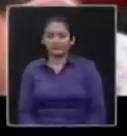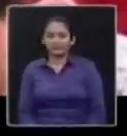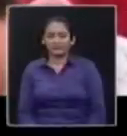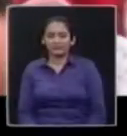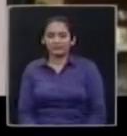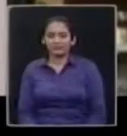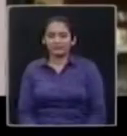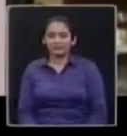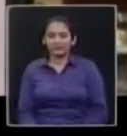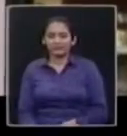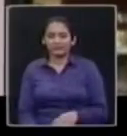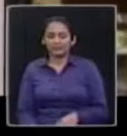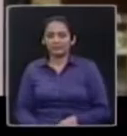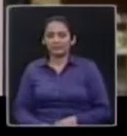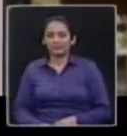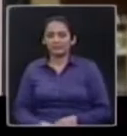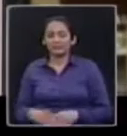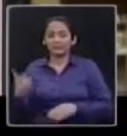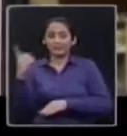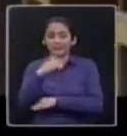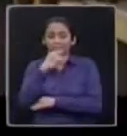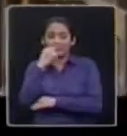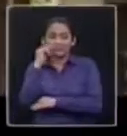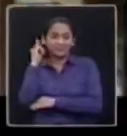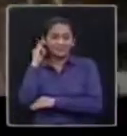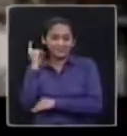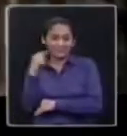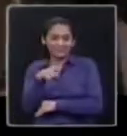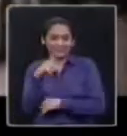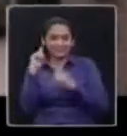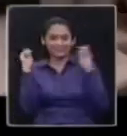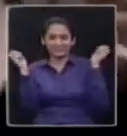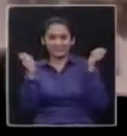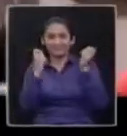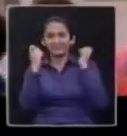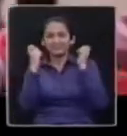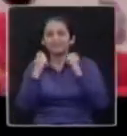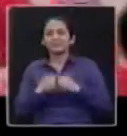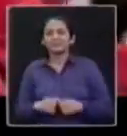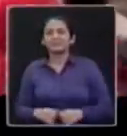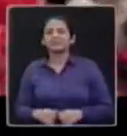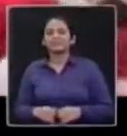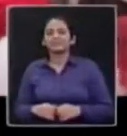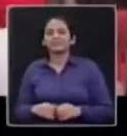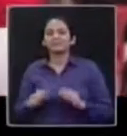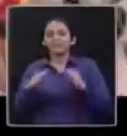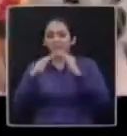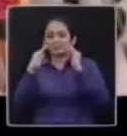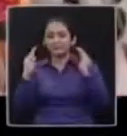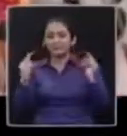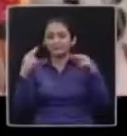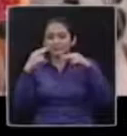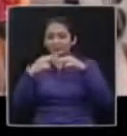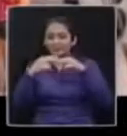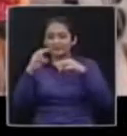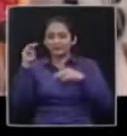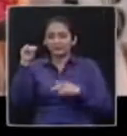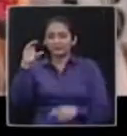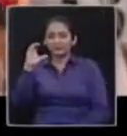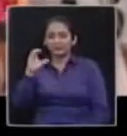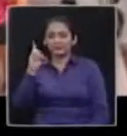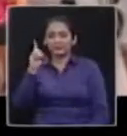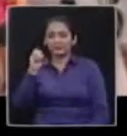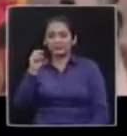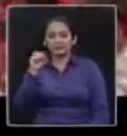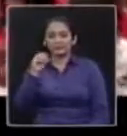Como celebración del Día del Niño, la Fundación Casa Ronald McDonald rindió homenaje a 100 niños, 40 de la Casa Ronald McDonald's que